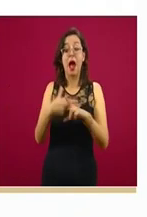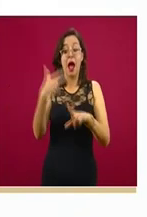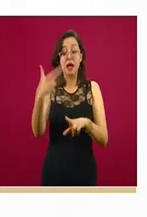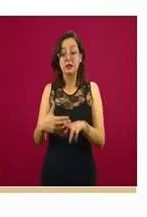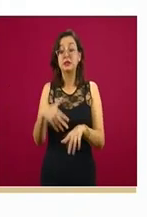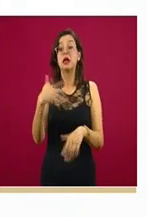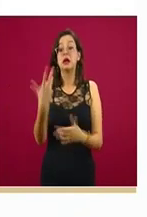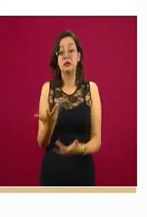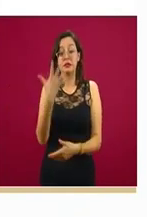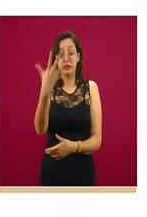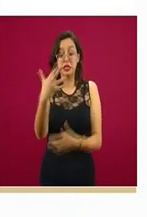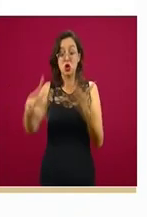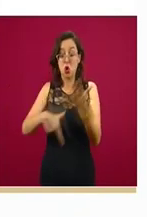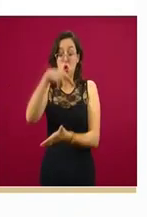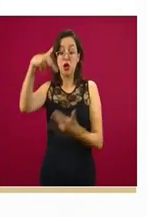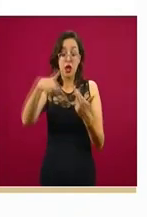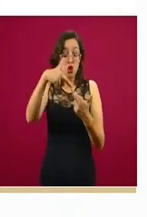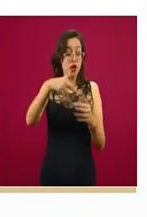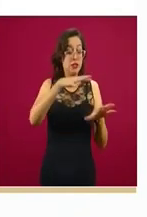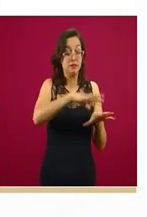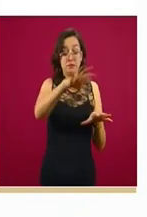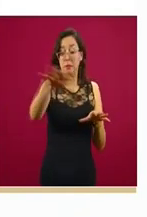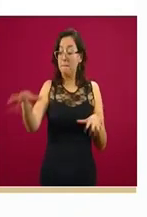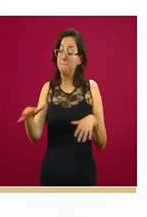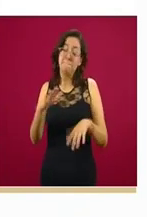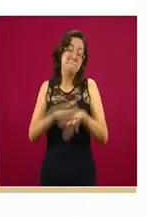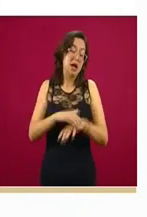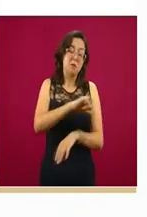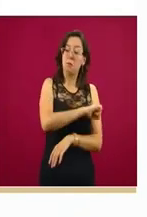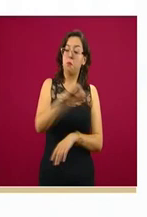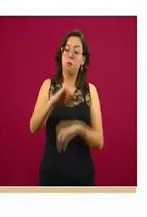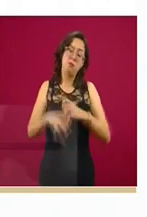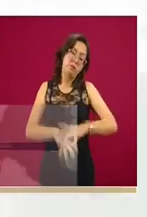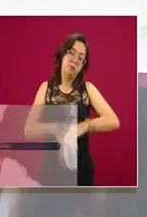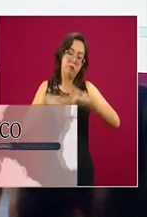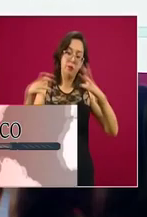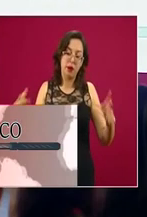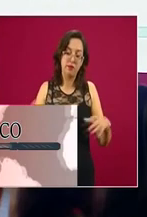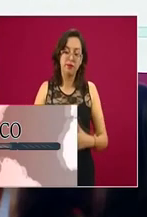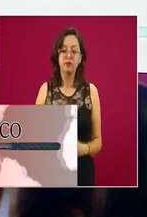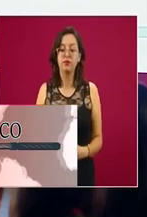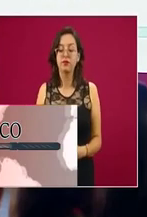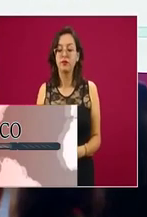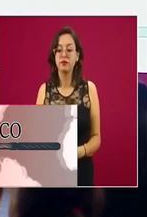las 5 zonas que en este momento están activas al punto máximo que se ha estimado. La siguiente.